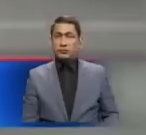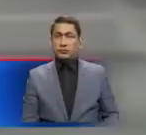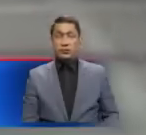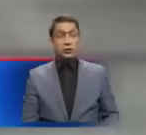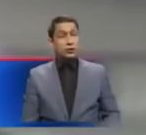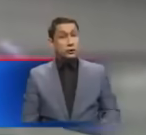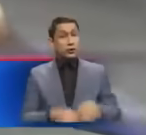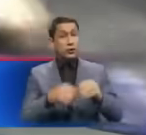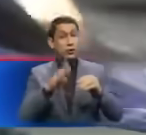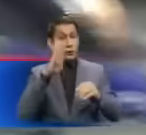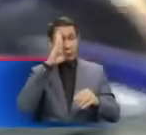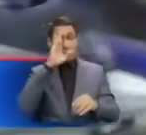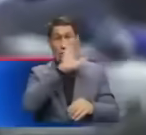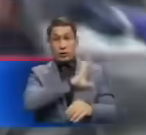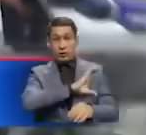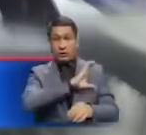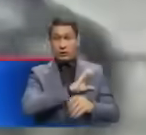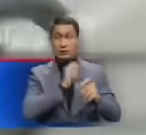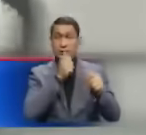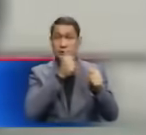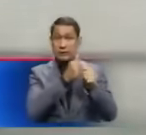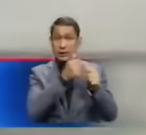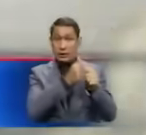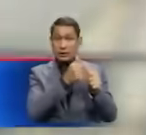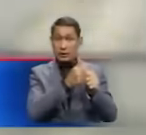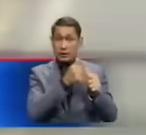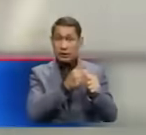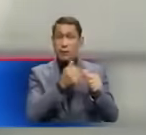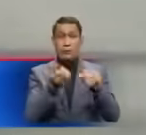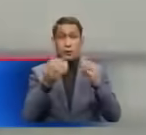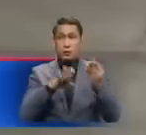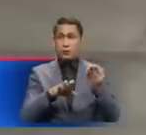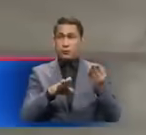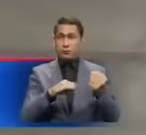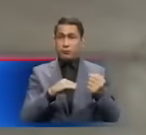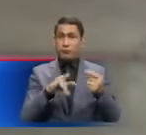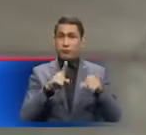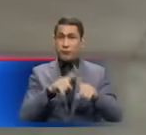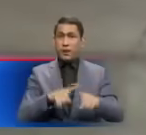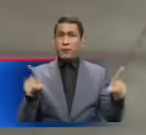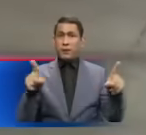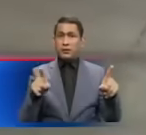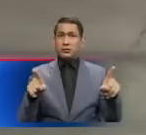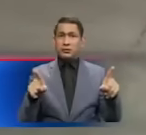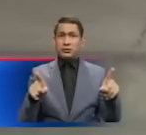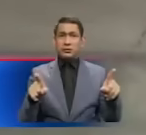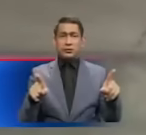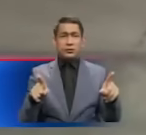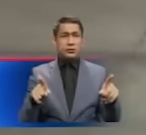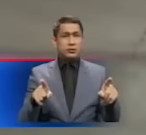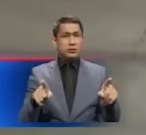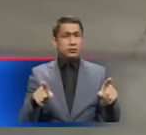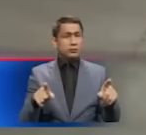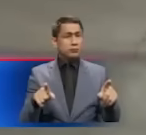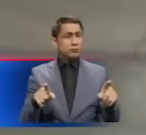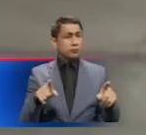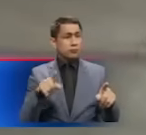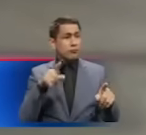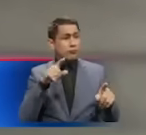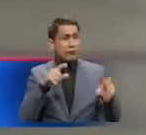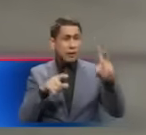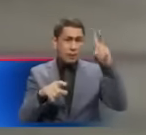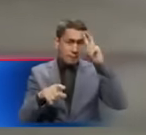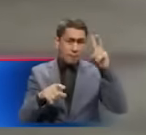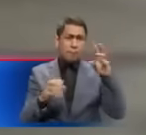policía, decidido. El policía dice, y baja, o sea, como que se le acaba, creo, la bala, y dice que él más rápido puso él más bala